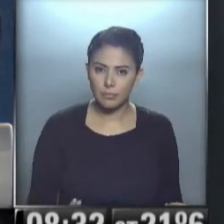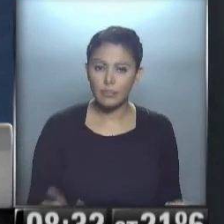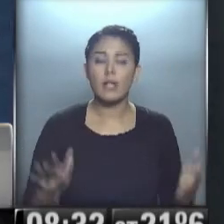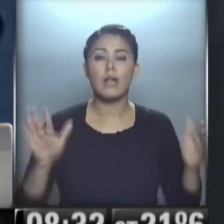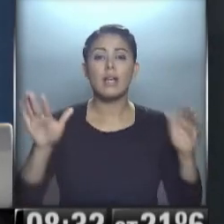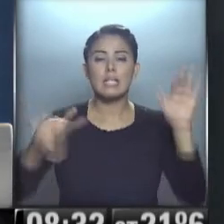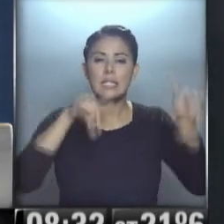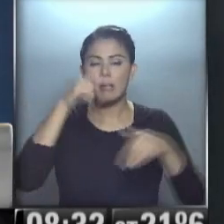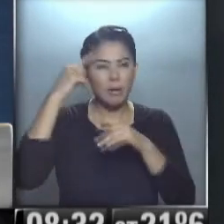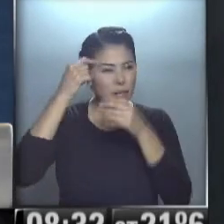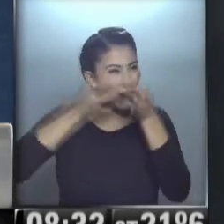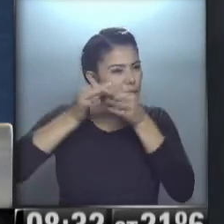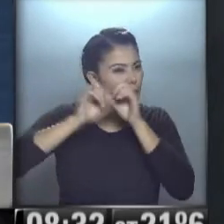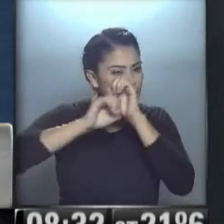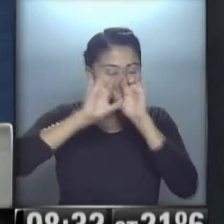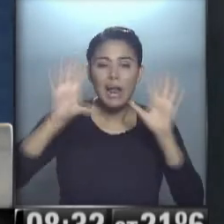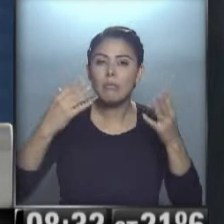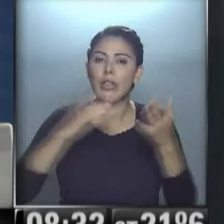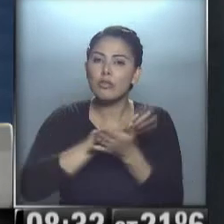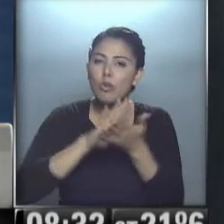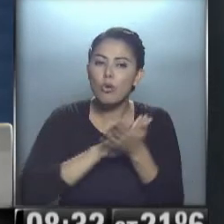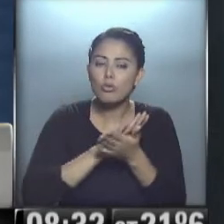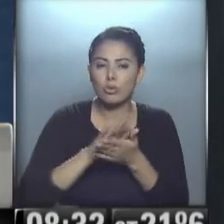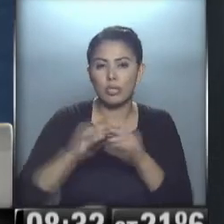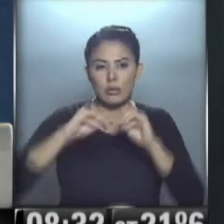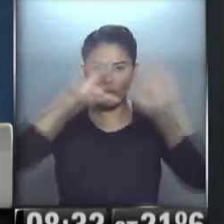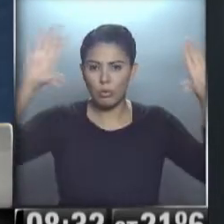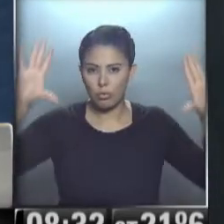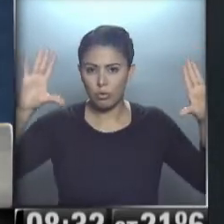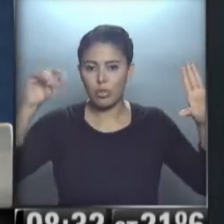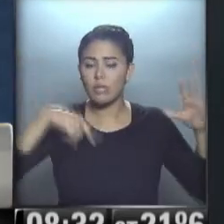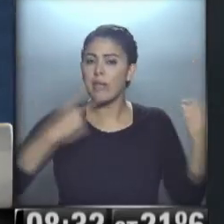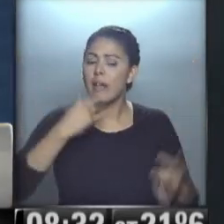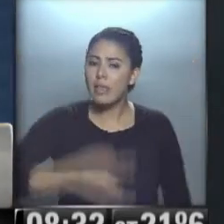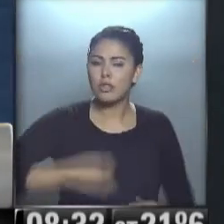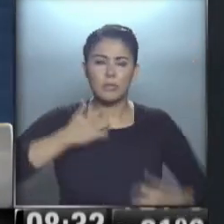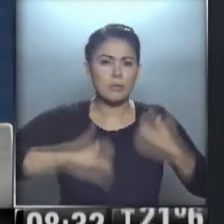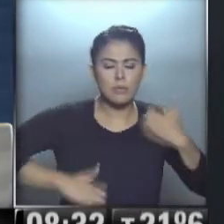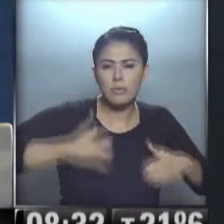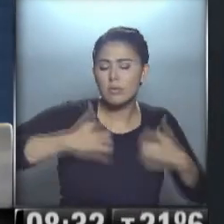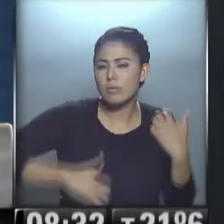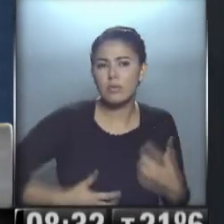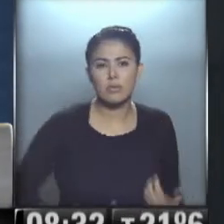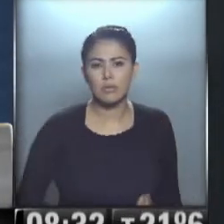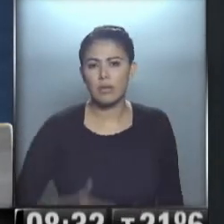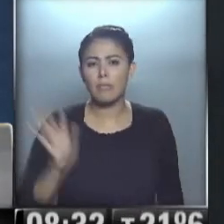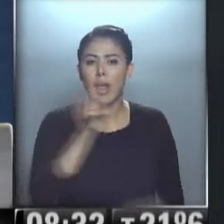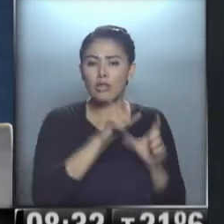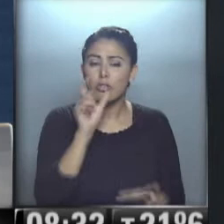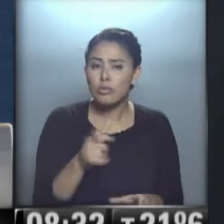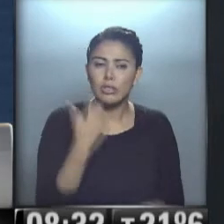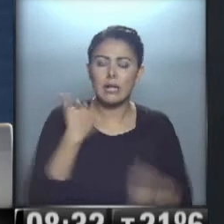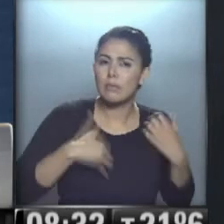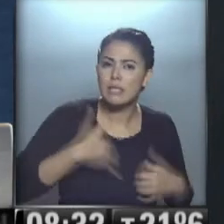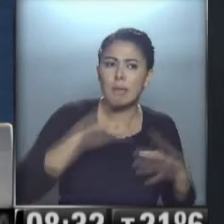con una estrategia muy clara para tratar de restaurar el servicio. La verdad que eso generó malestar en gran parte de los afectados,